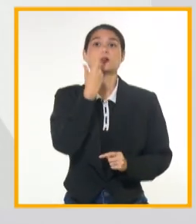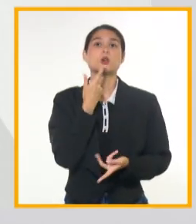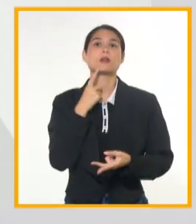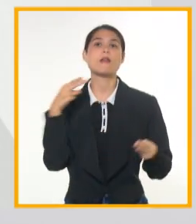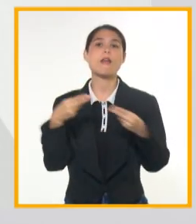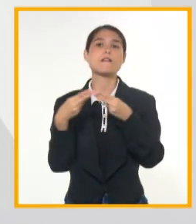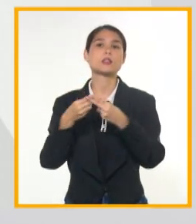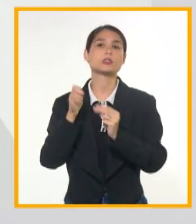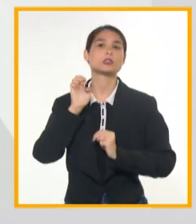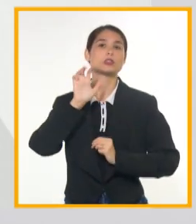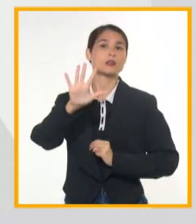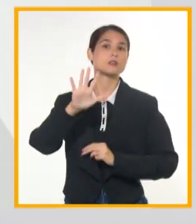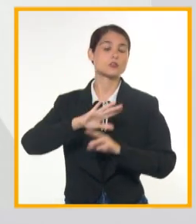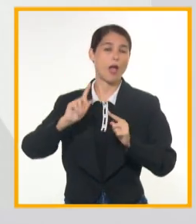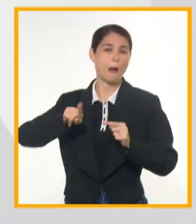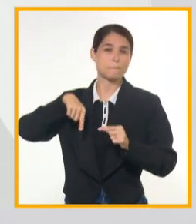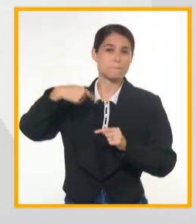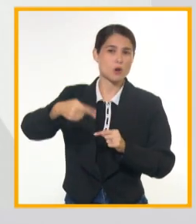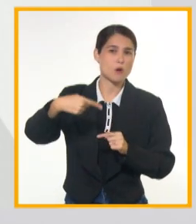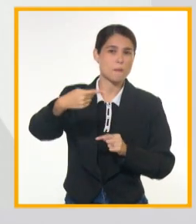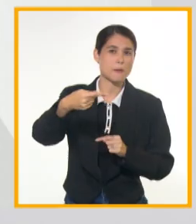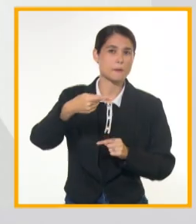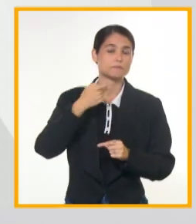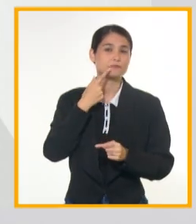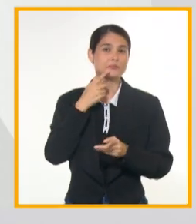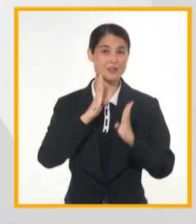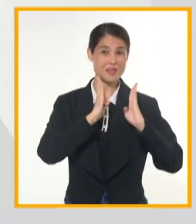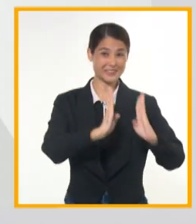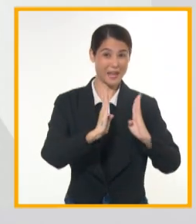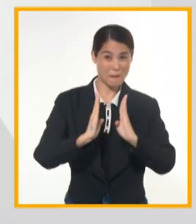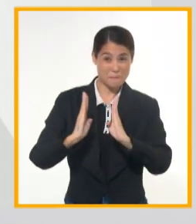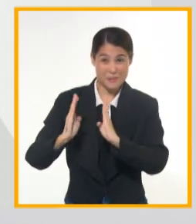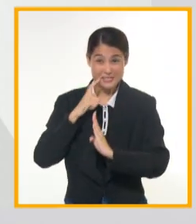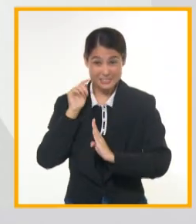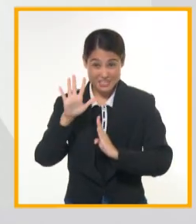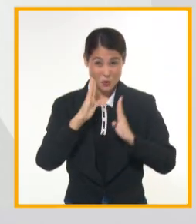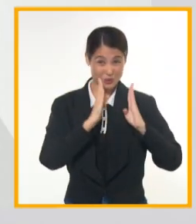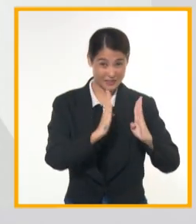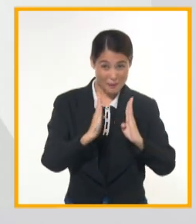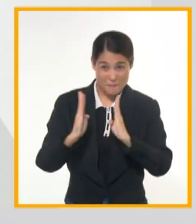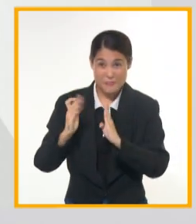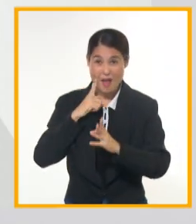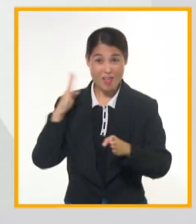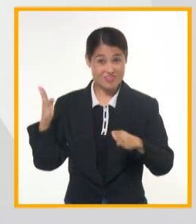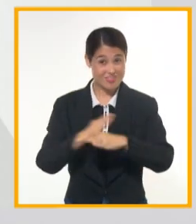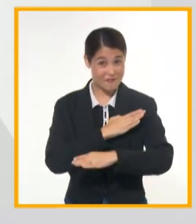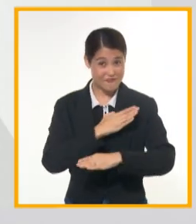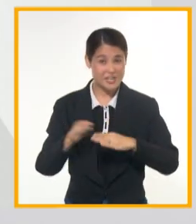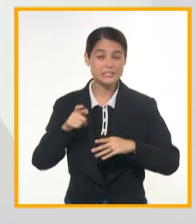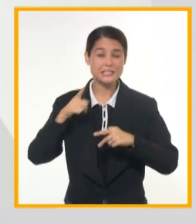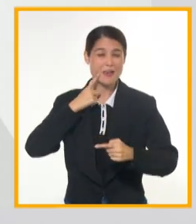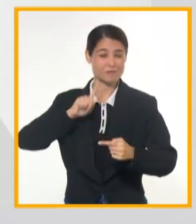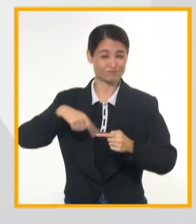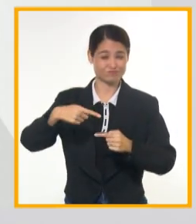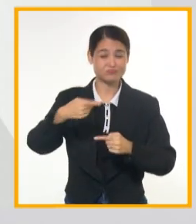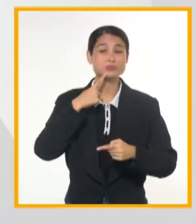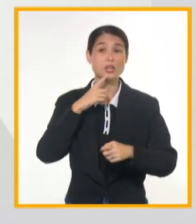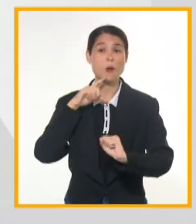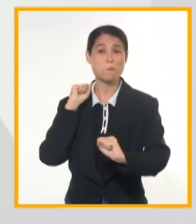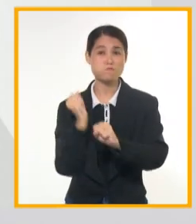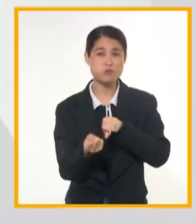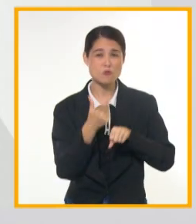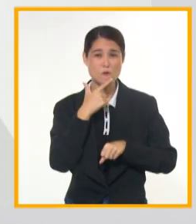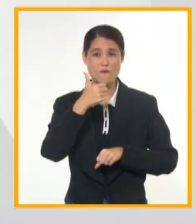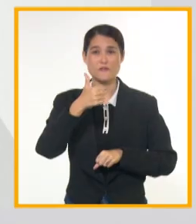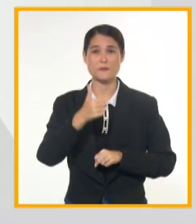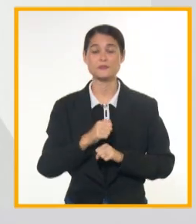en 5 décadas diferentes, temporadas no, décadas, en 5 décadas diferentes en grandes ligas. Toda una institución del béisbol,